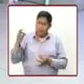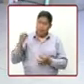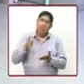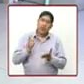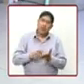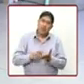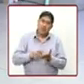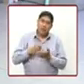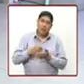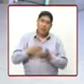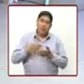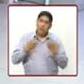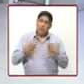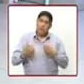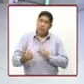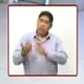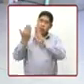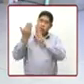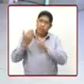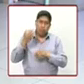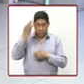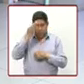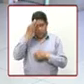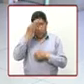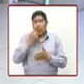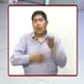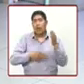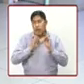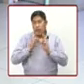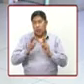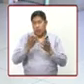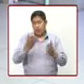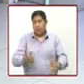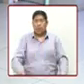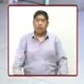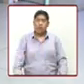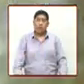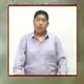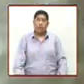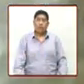requerimiento fiscal para que él vaya a declarar. ¿Cuál fue su respuesta? Veamos.